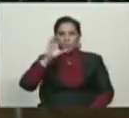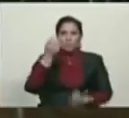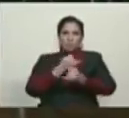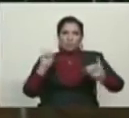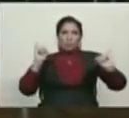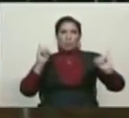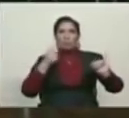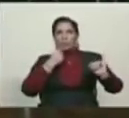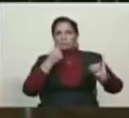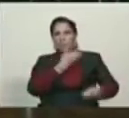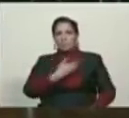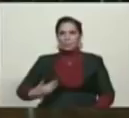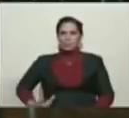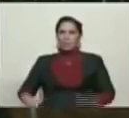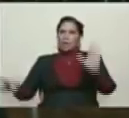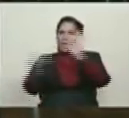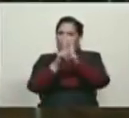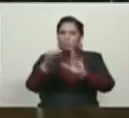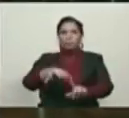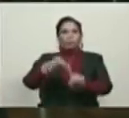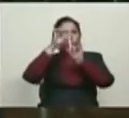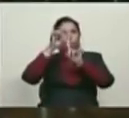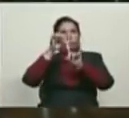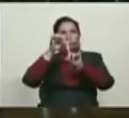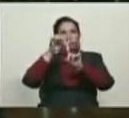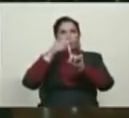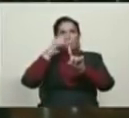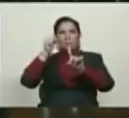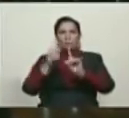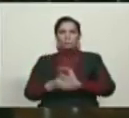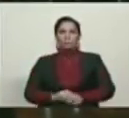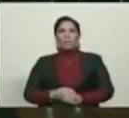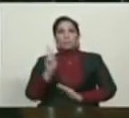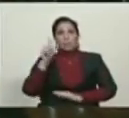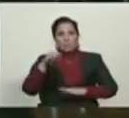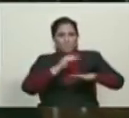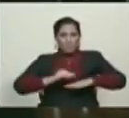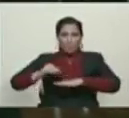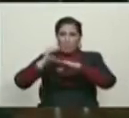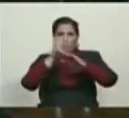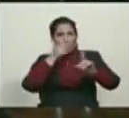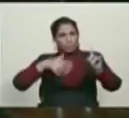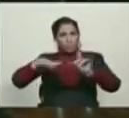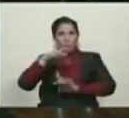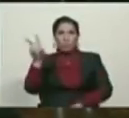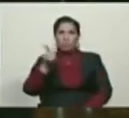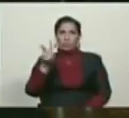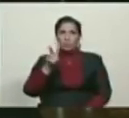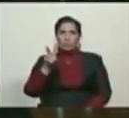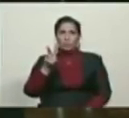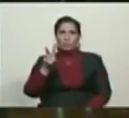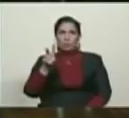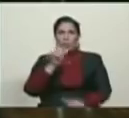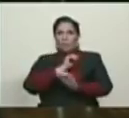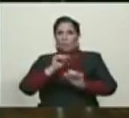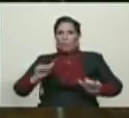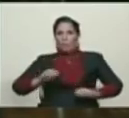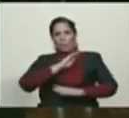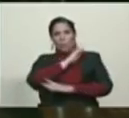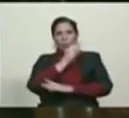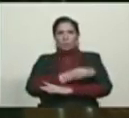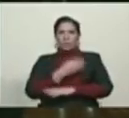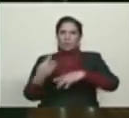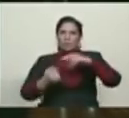cuenta con un presidente legítimamente electo. Al mismo tiempo convocó al pueblo venezolano y a las fuerzas revolucionarias a participar en 3